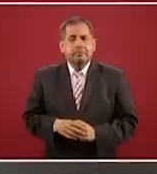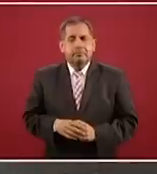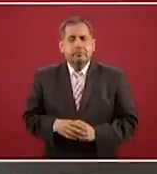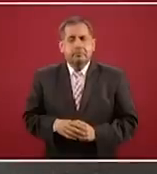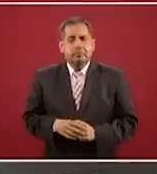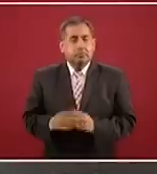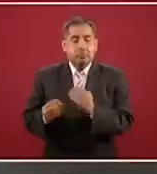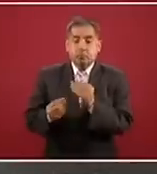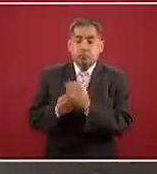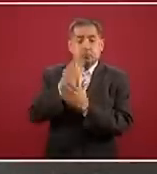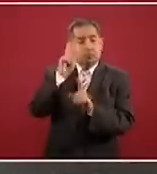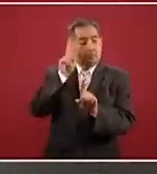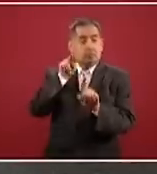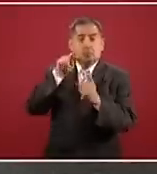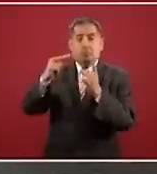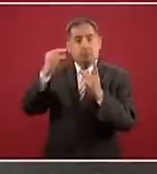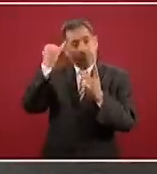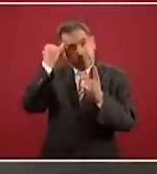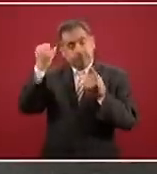nuevo paradigma